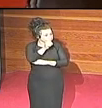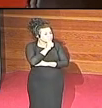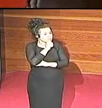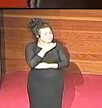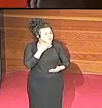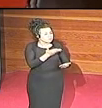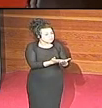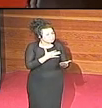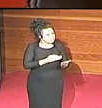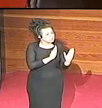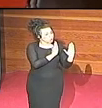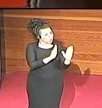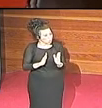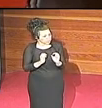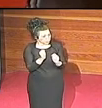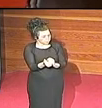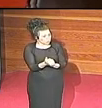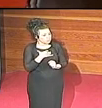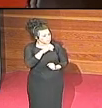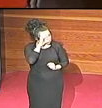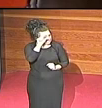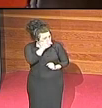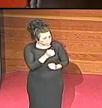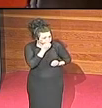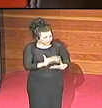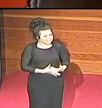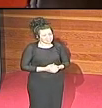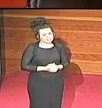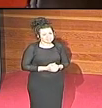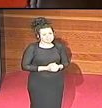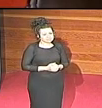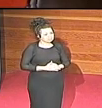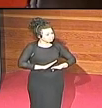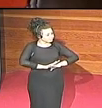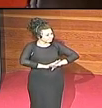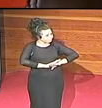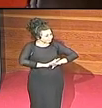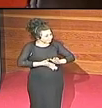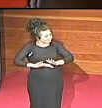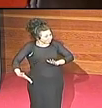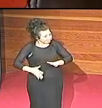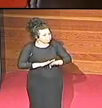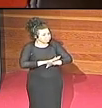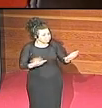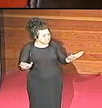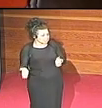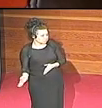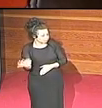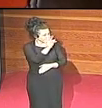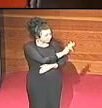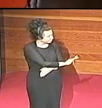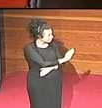turno de preguntas ordenado y se les pueda escuchar. Y sin más dilación, paso la palabra a Carmen Claudin. Por